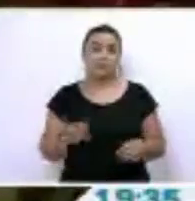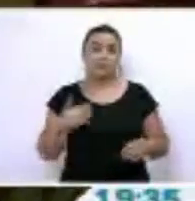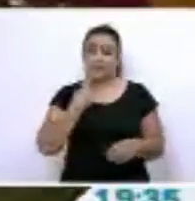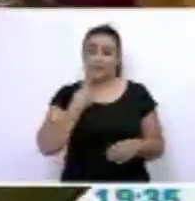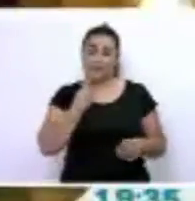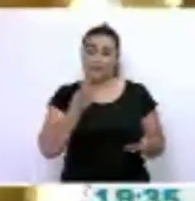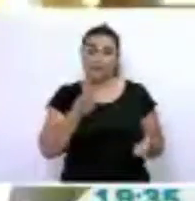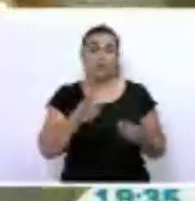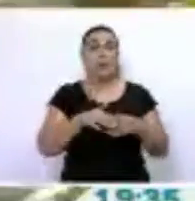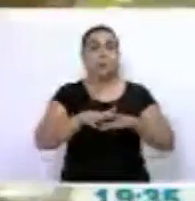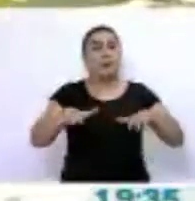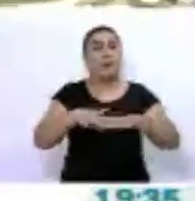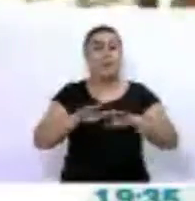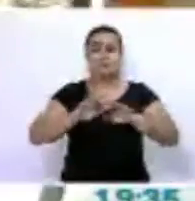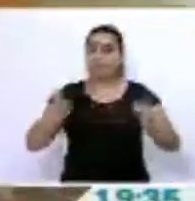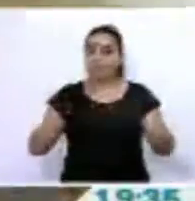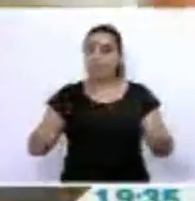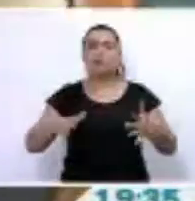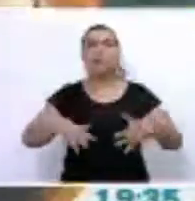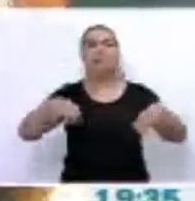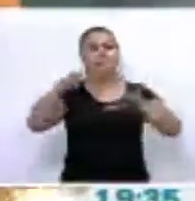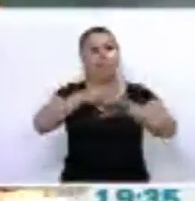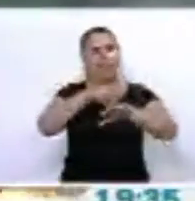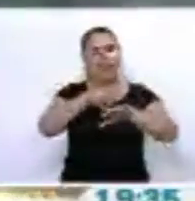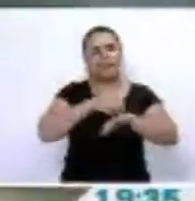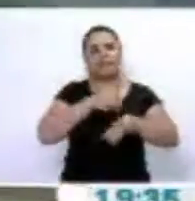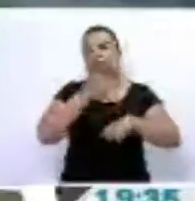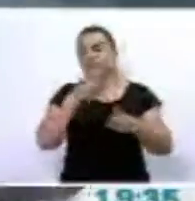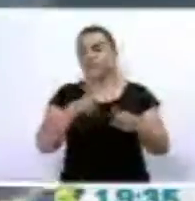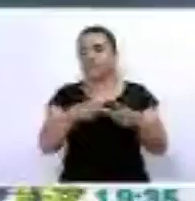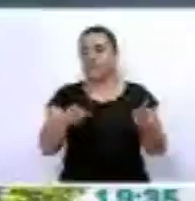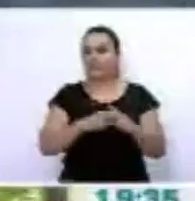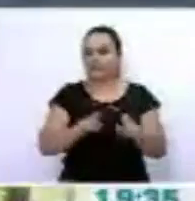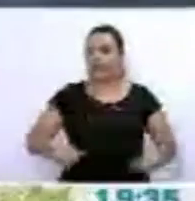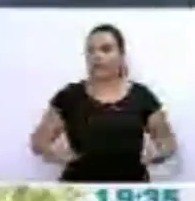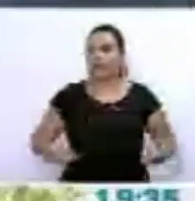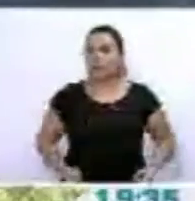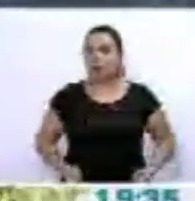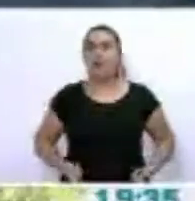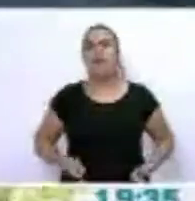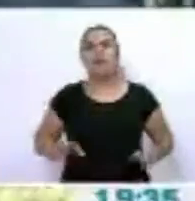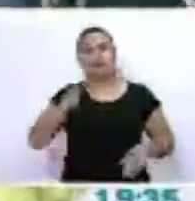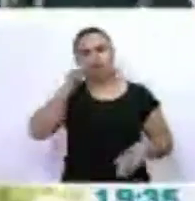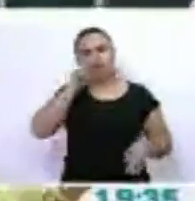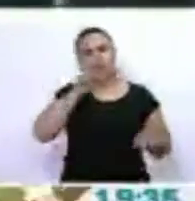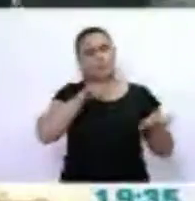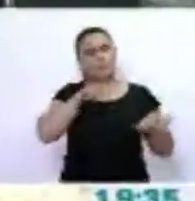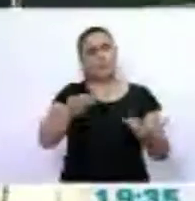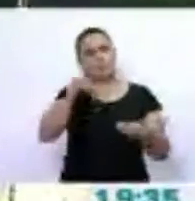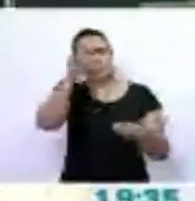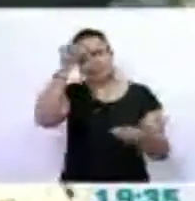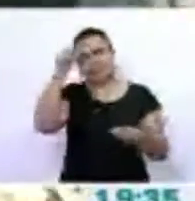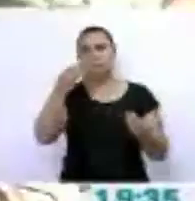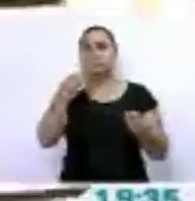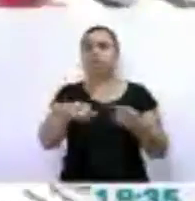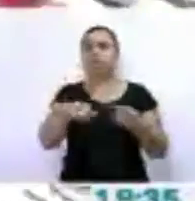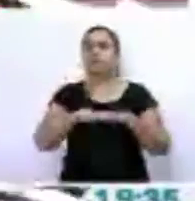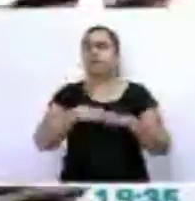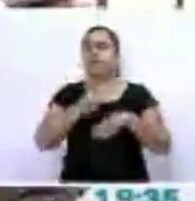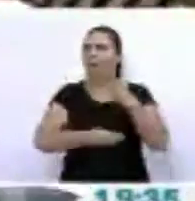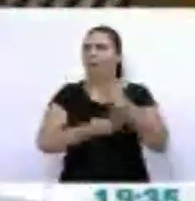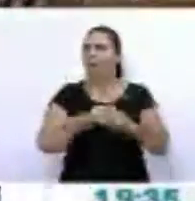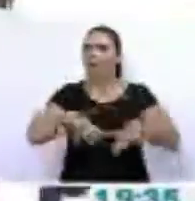haber bañistas, por supuesto, la Sierra de Gata, y a pesar de que estas piscinas naturales sean su principal atractivo turístico en verano, aquí hay muchas cosas para venir a hacer la Sierra de Gata.